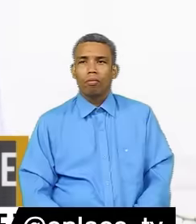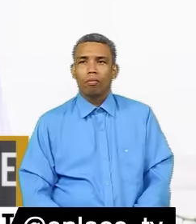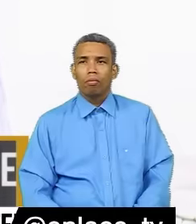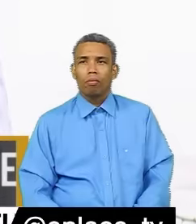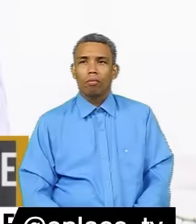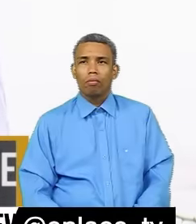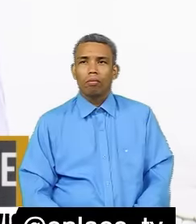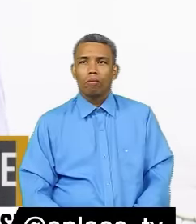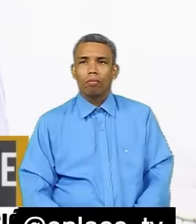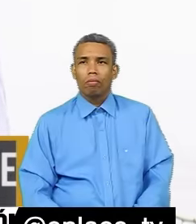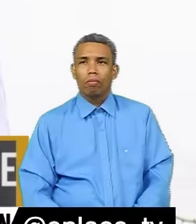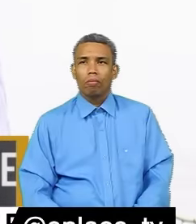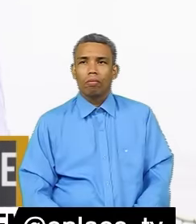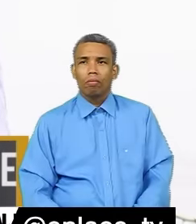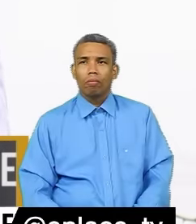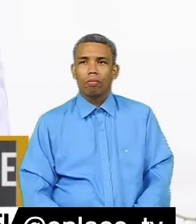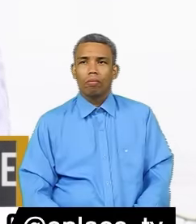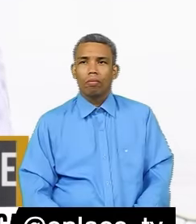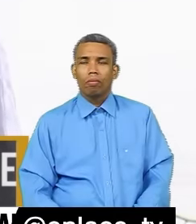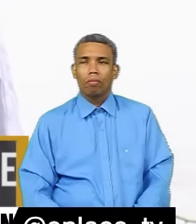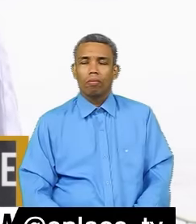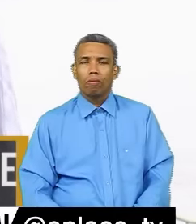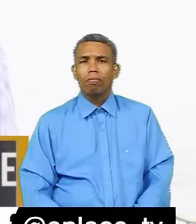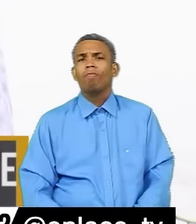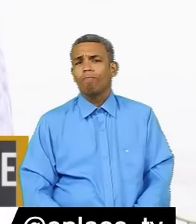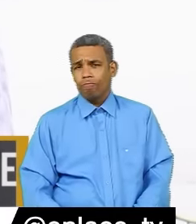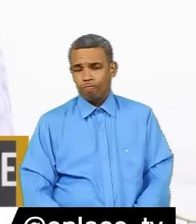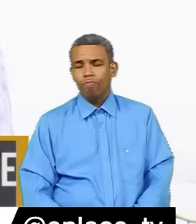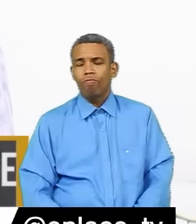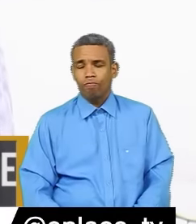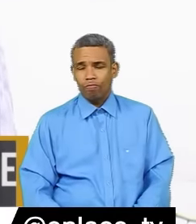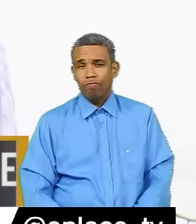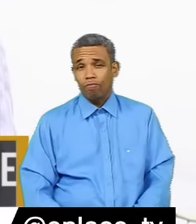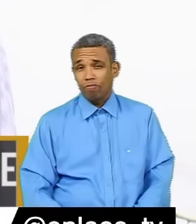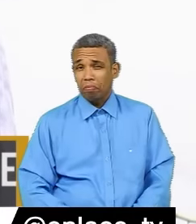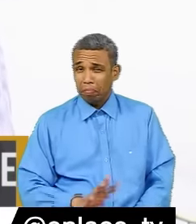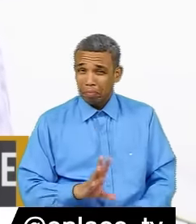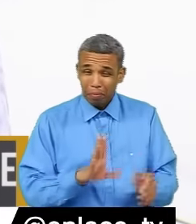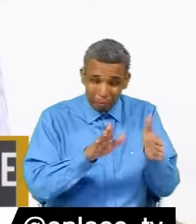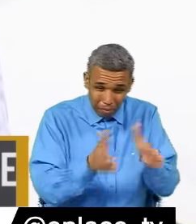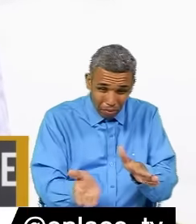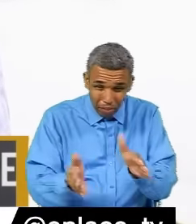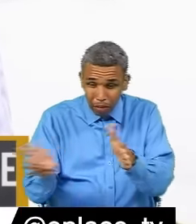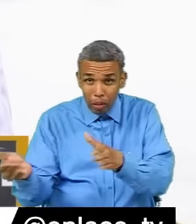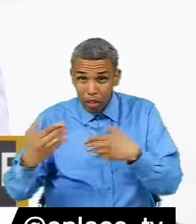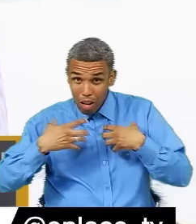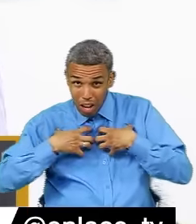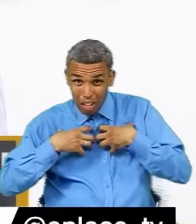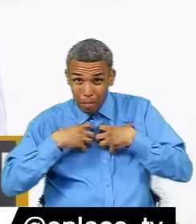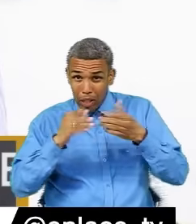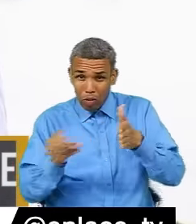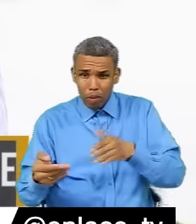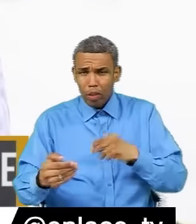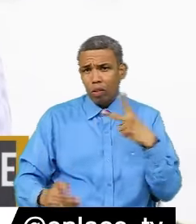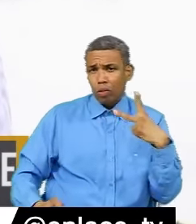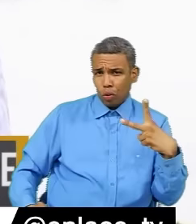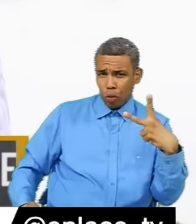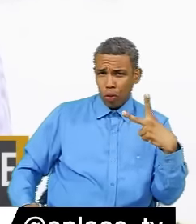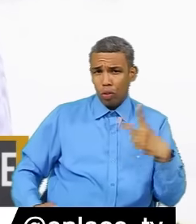Especial interés sobre este tema, dadas las circunstancias atenuantes en el hecho de que son dos crías hembras que han sido encontradas